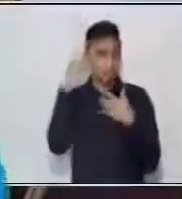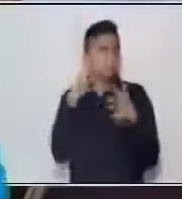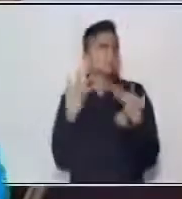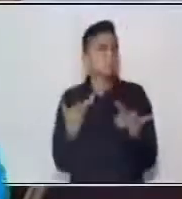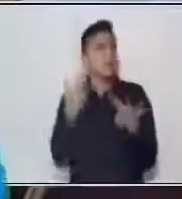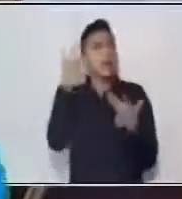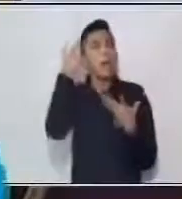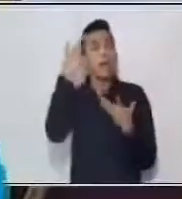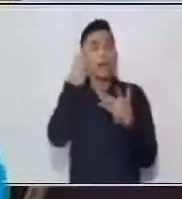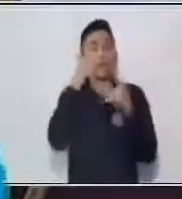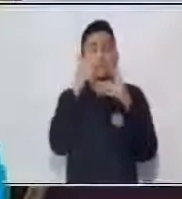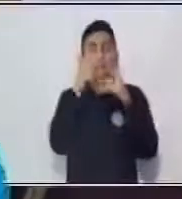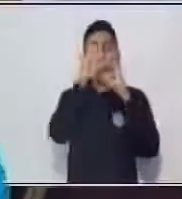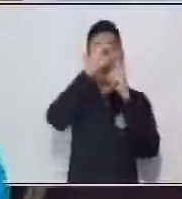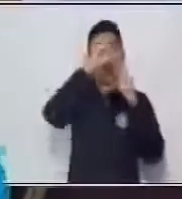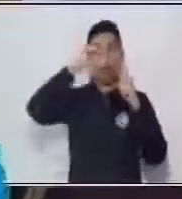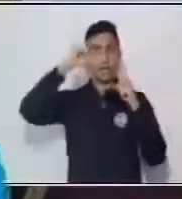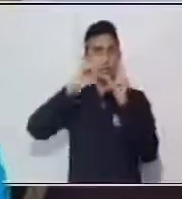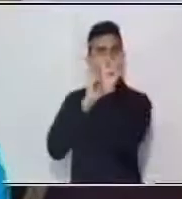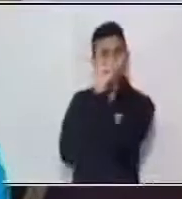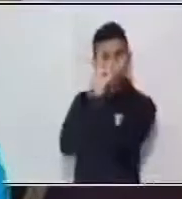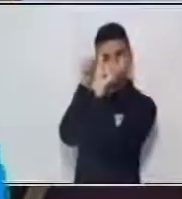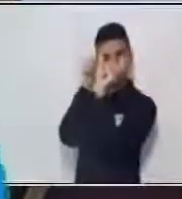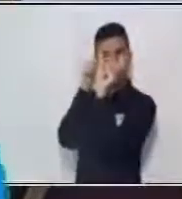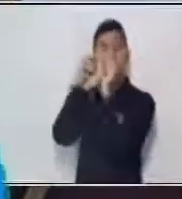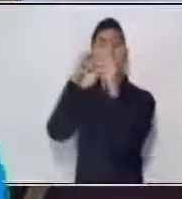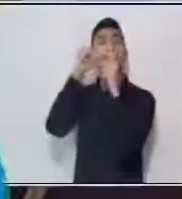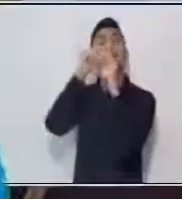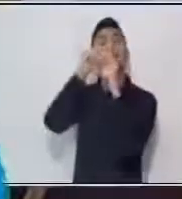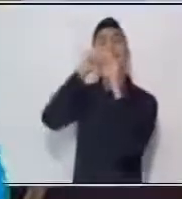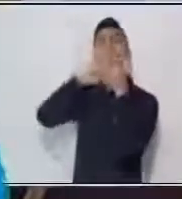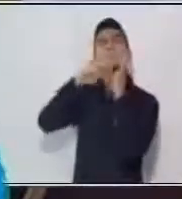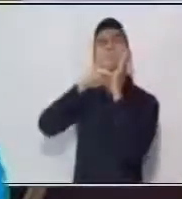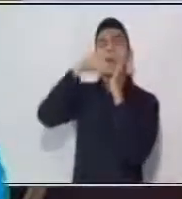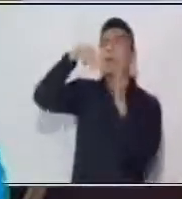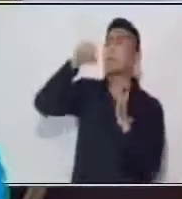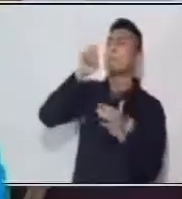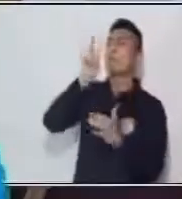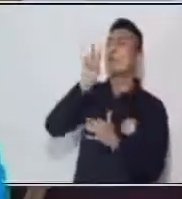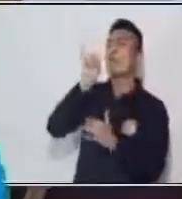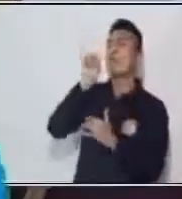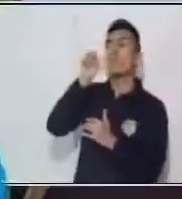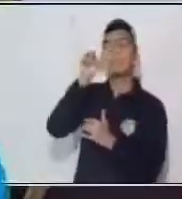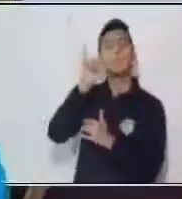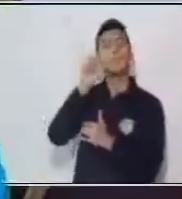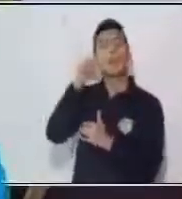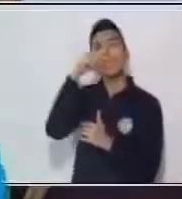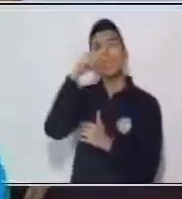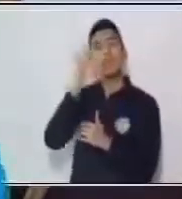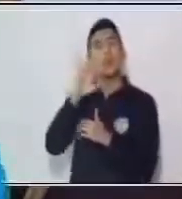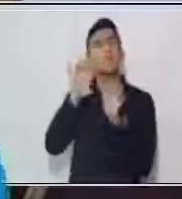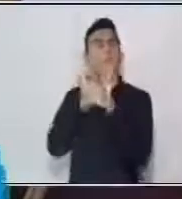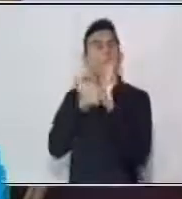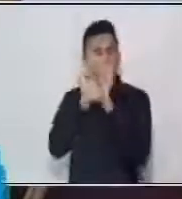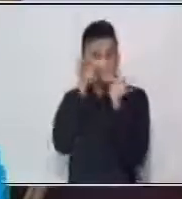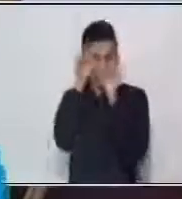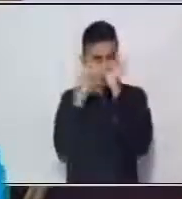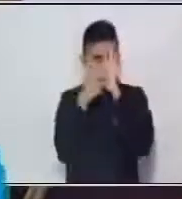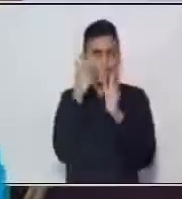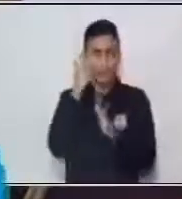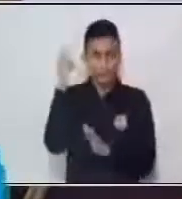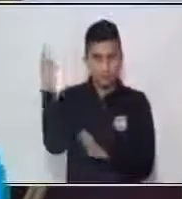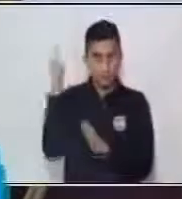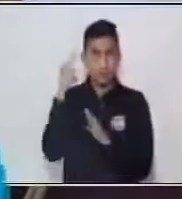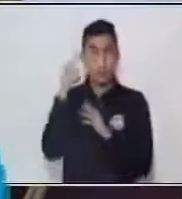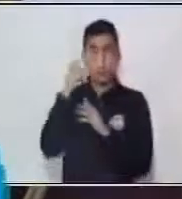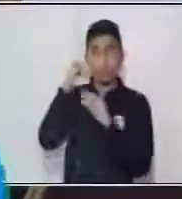a entender que hay movimiento. Entonces, un ejemplo bastante sencillo. Si yo te digo acá, en la